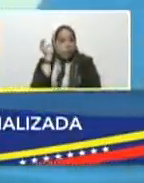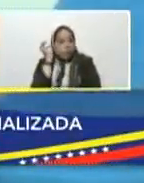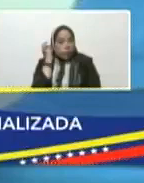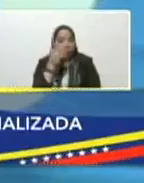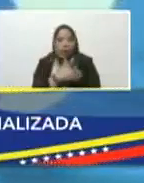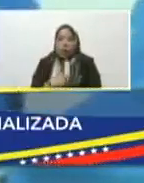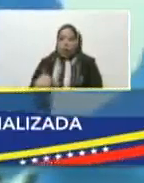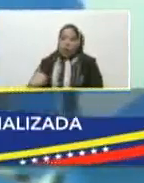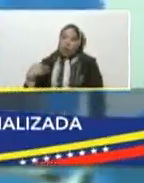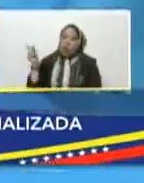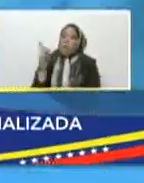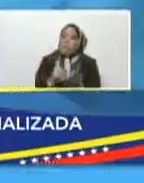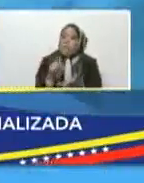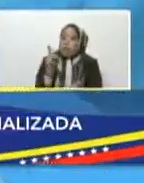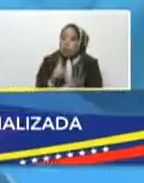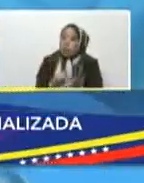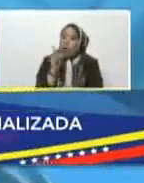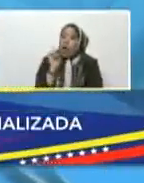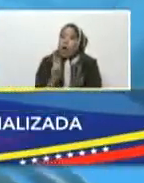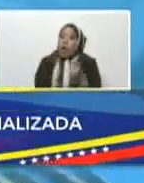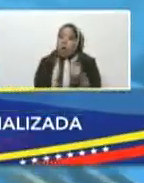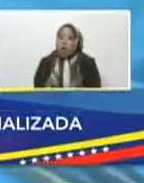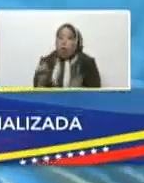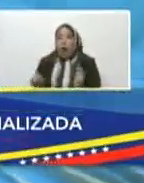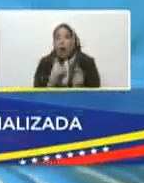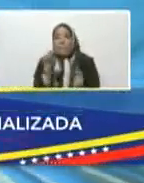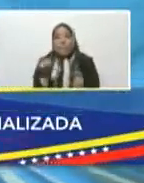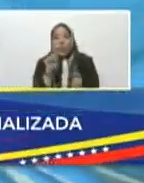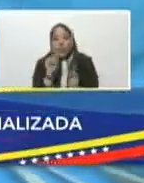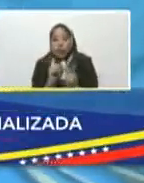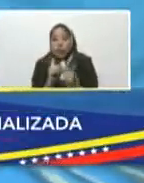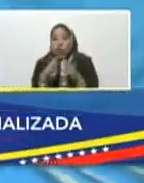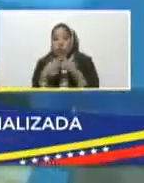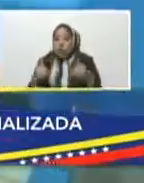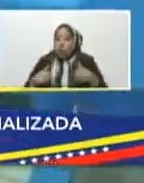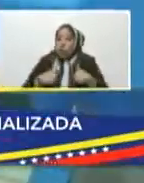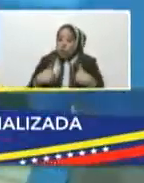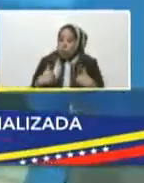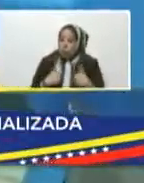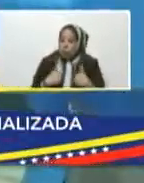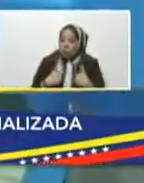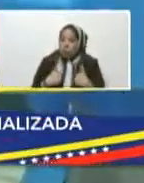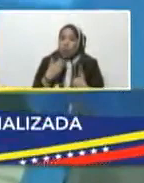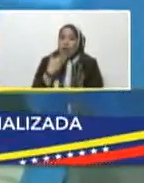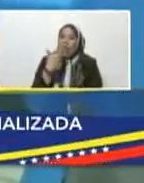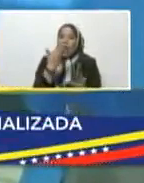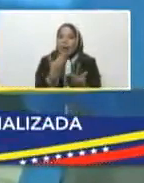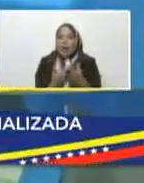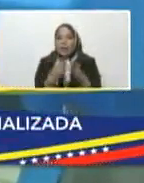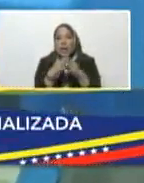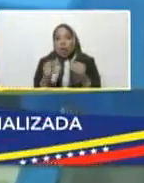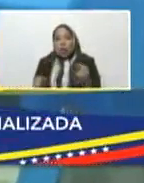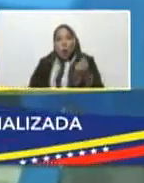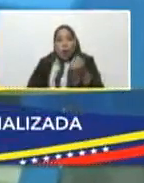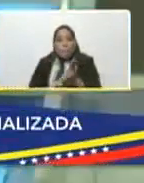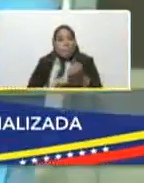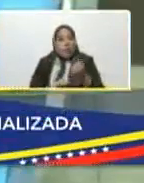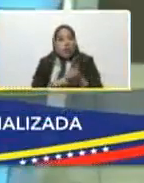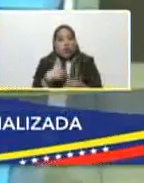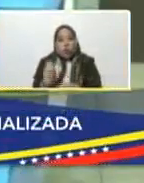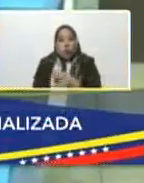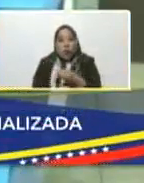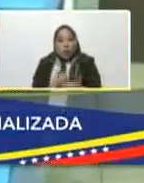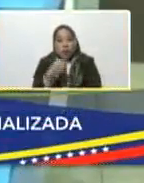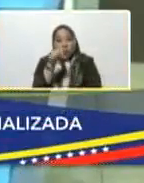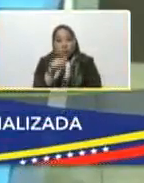por supuesto, también destaque algunos elementos específicos de todo el impacto que hoy, gracias a todo su apoyo, estamos haciendo